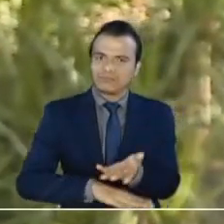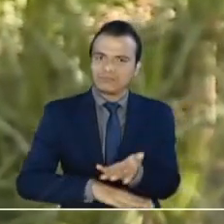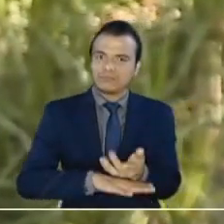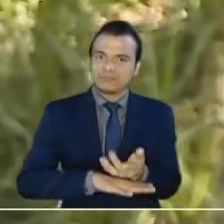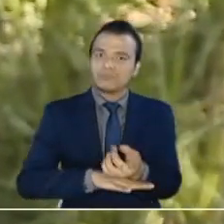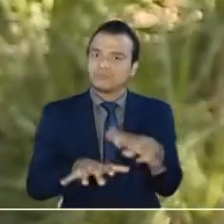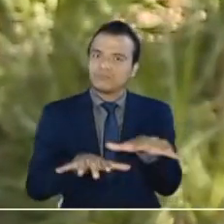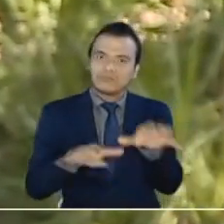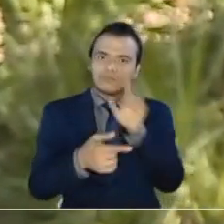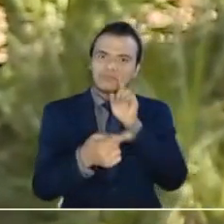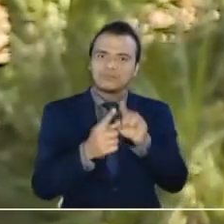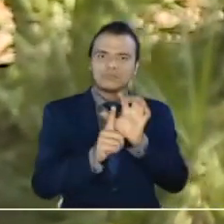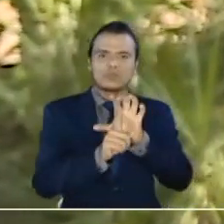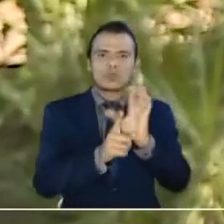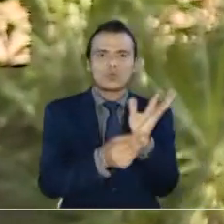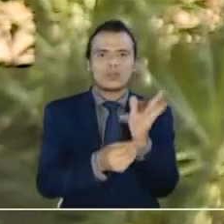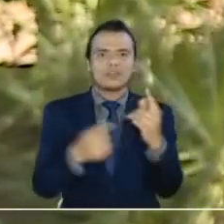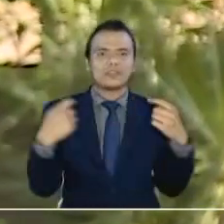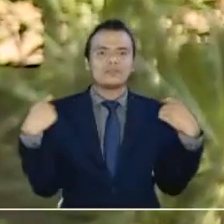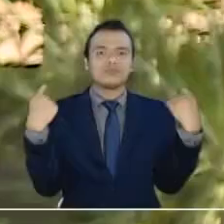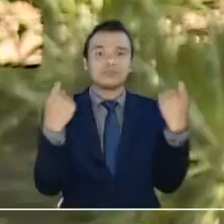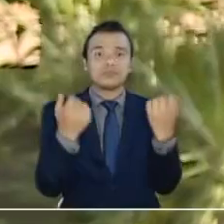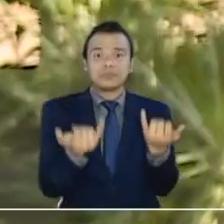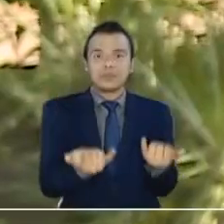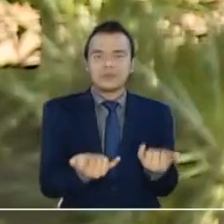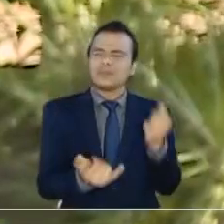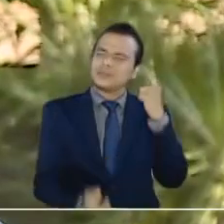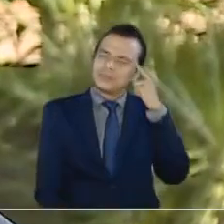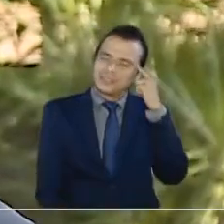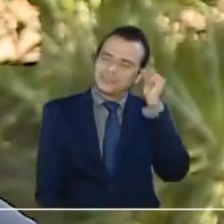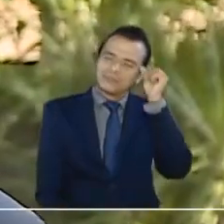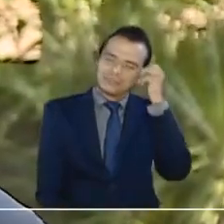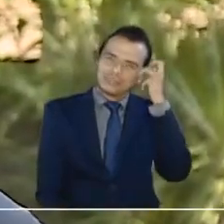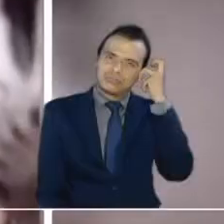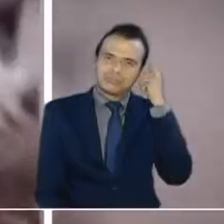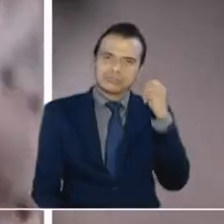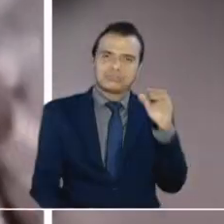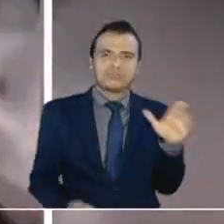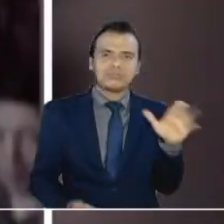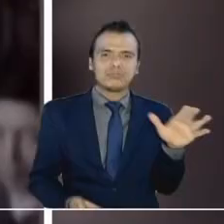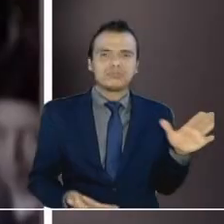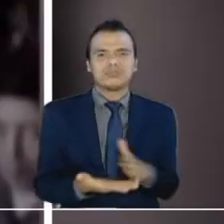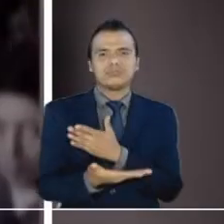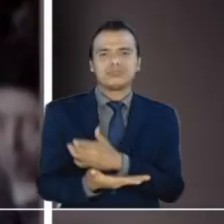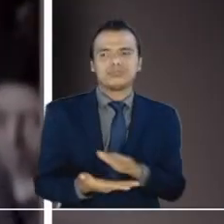toda esta época que disfrutó esta música romántica, que